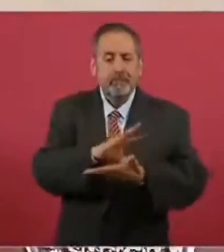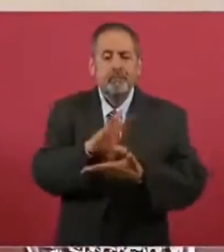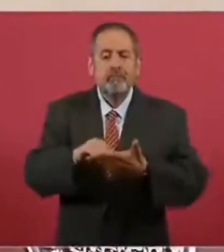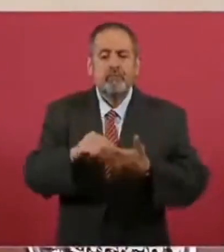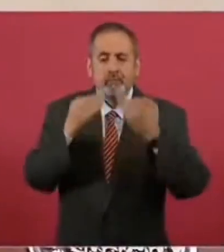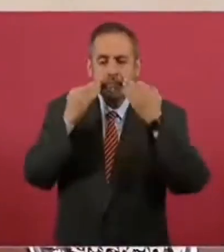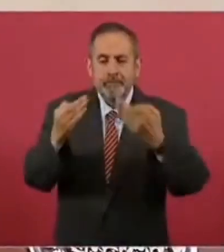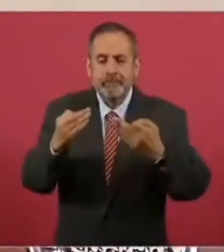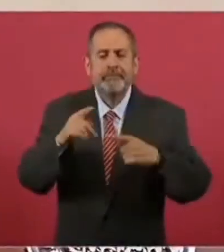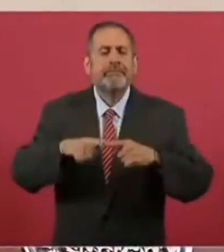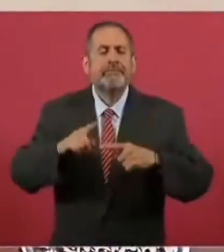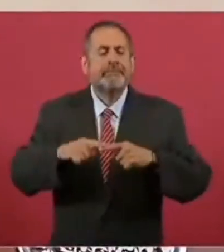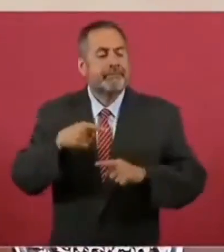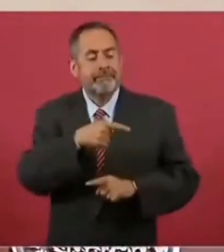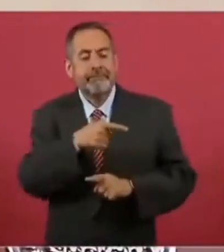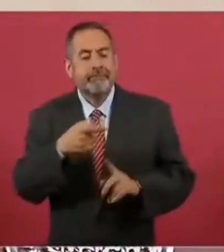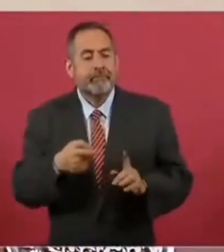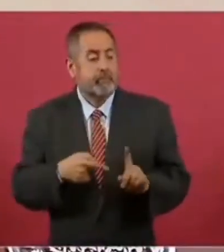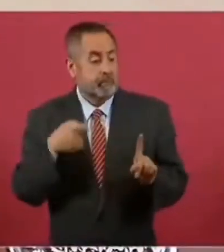era